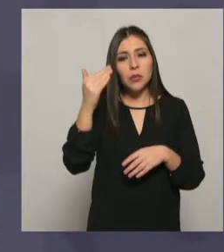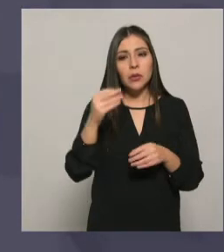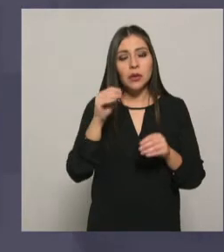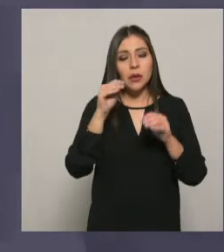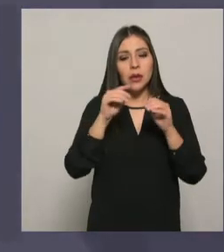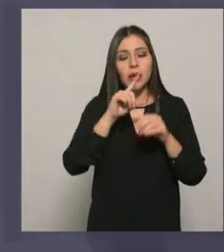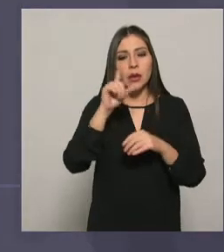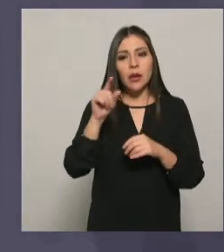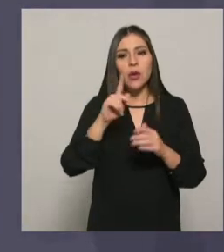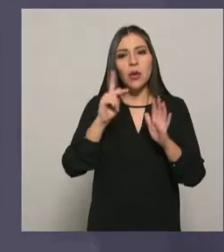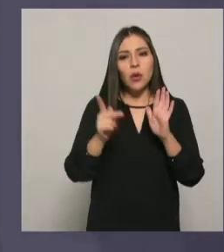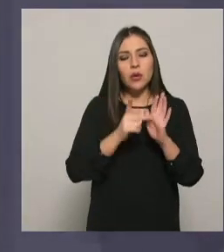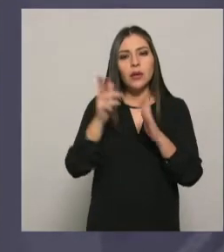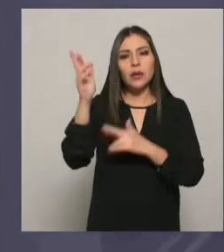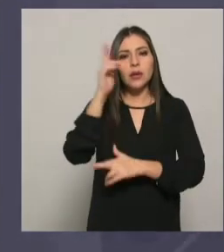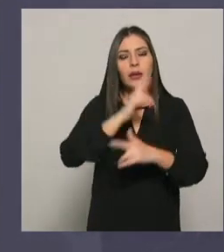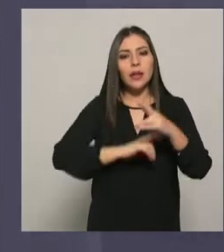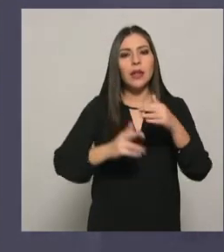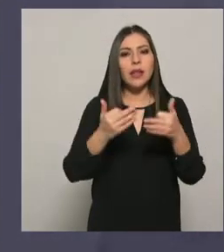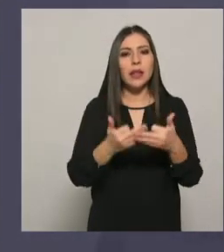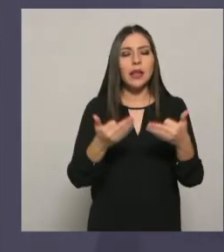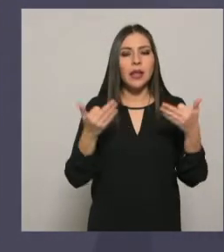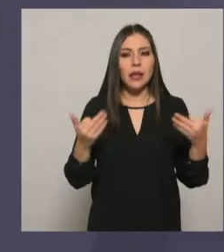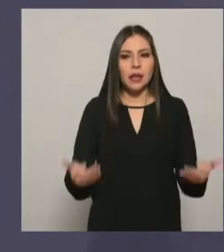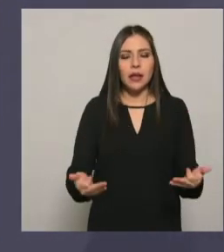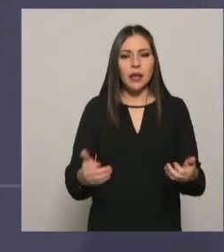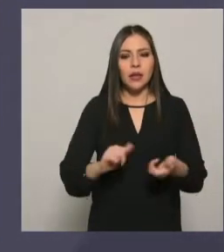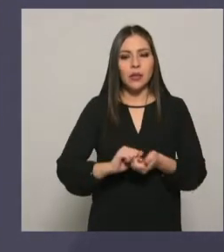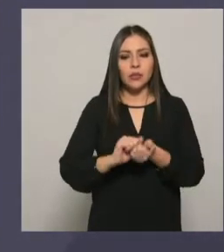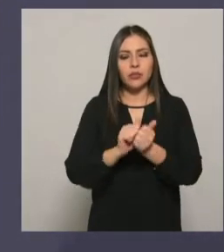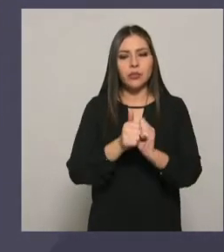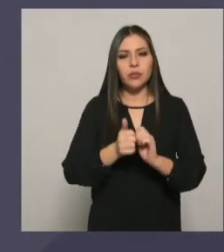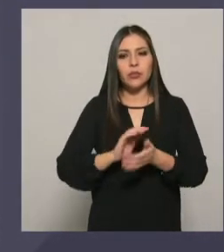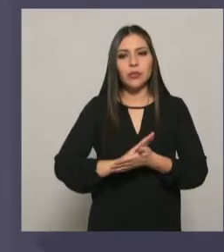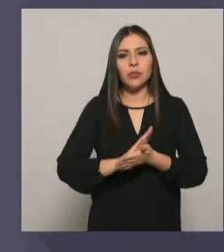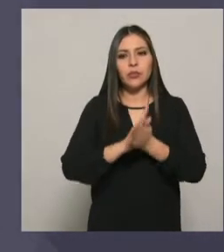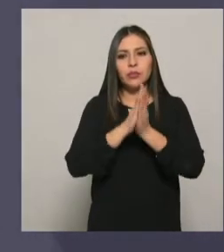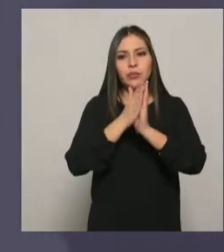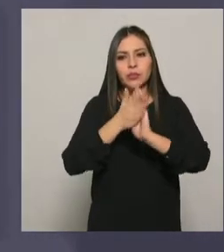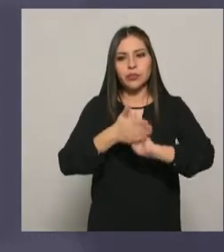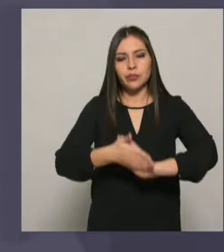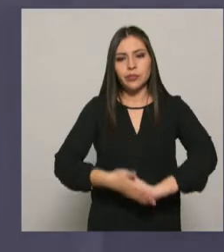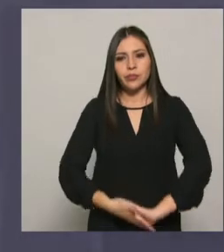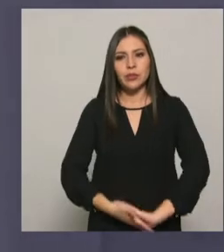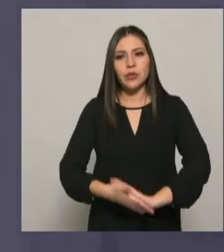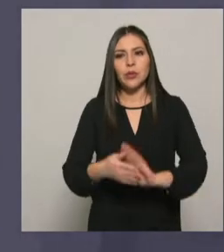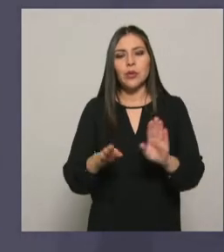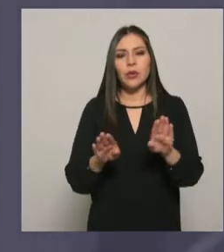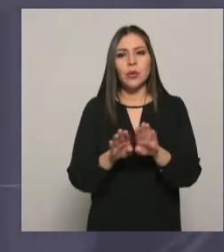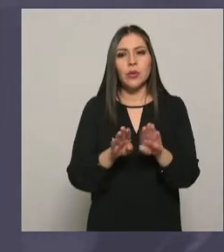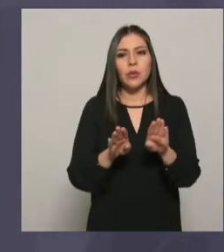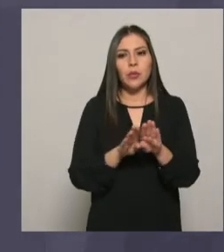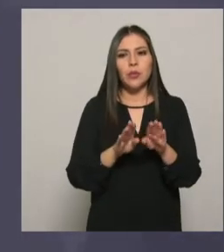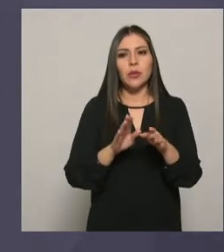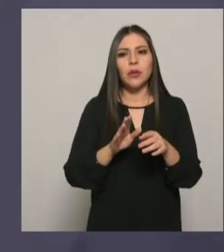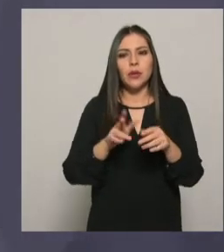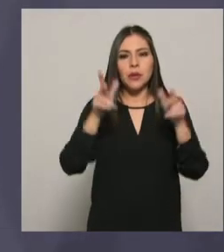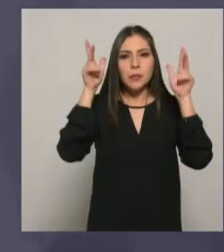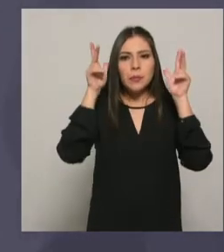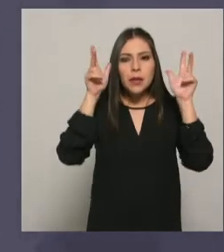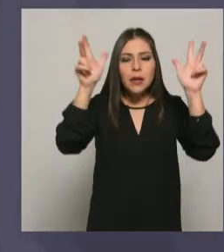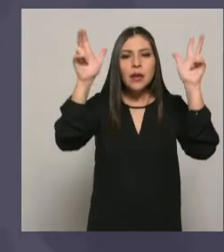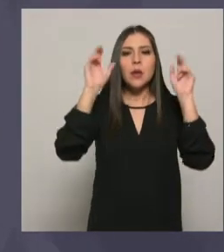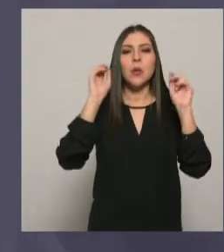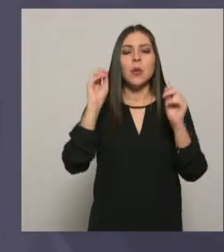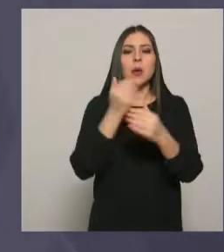podían regresar a veces a la tierra, convertidos en neblina, convertidos en